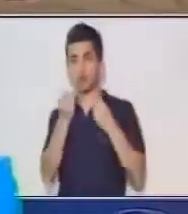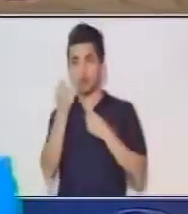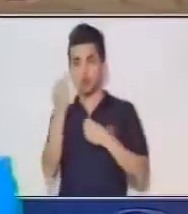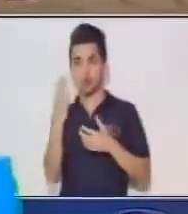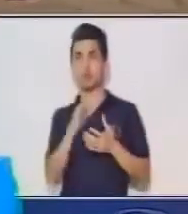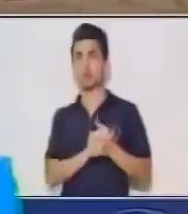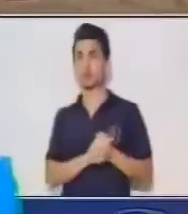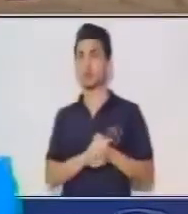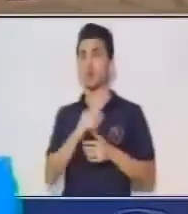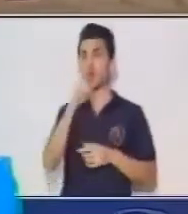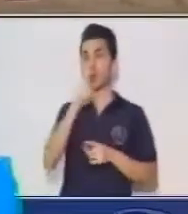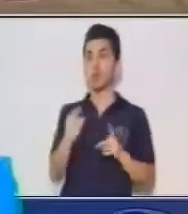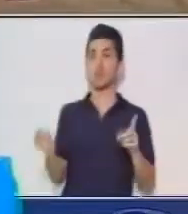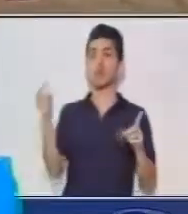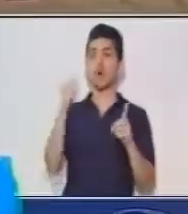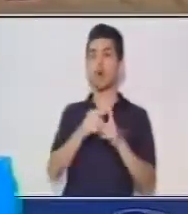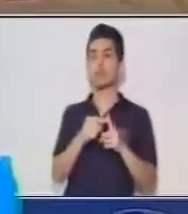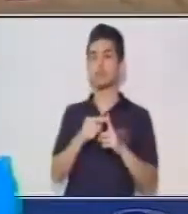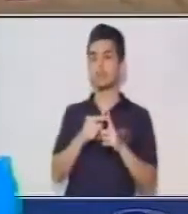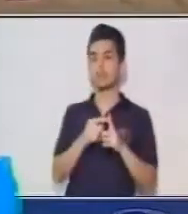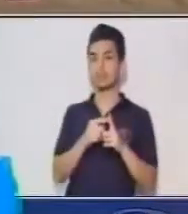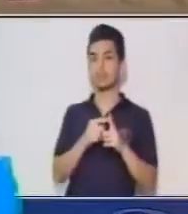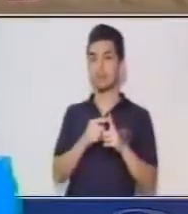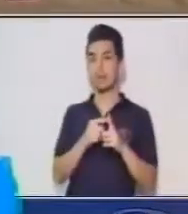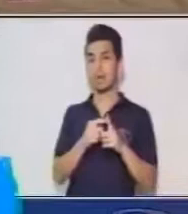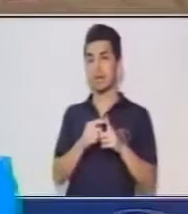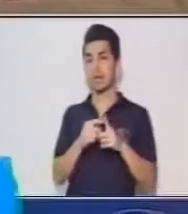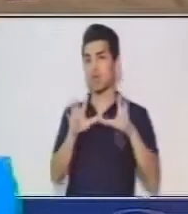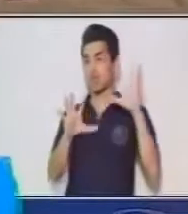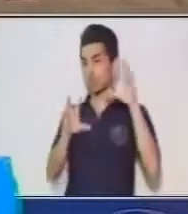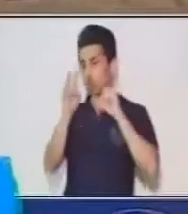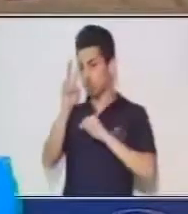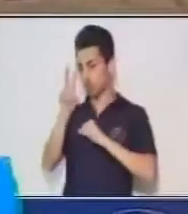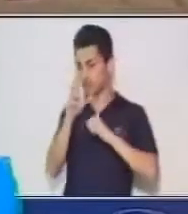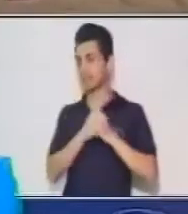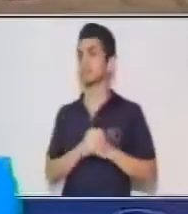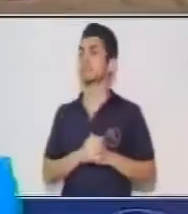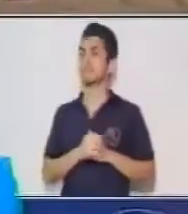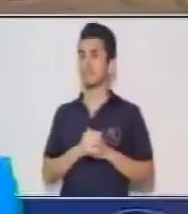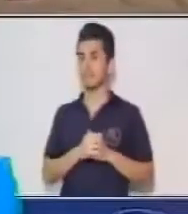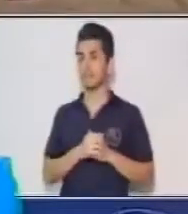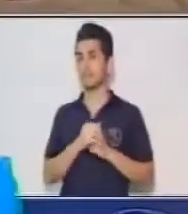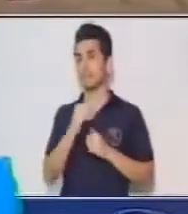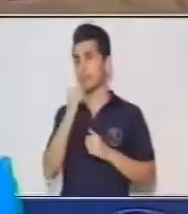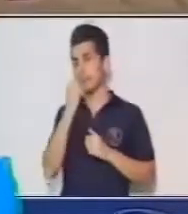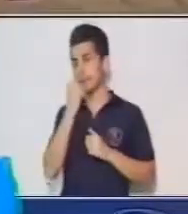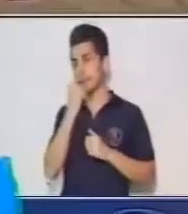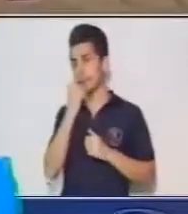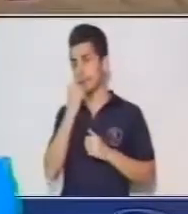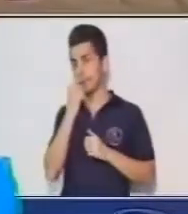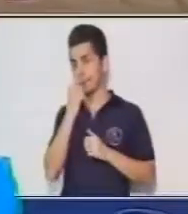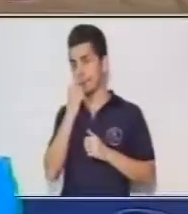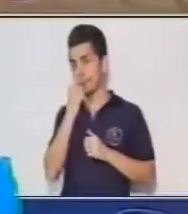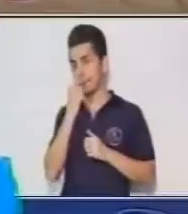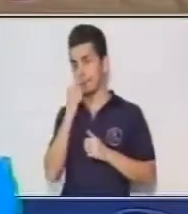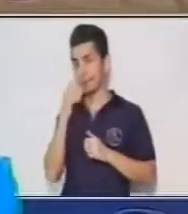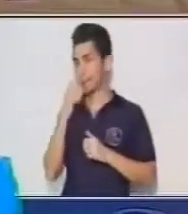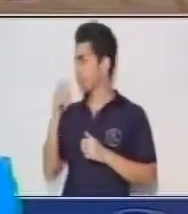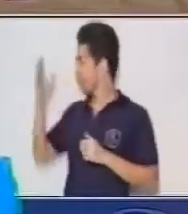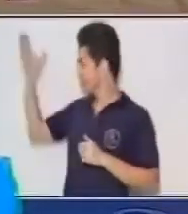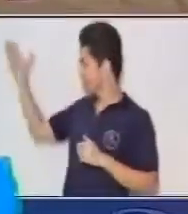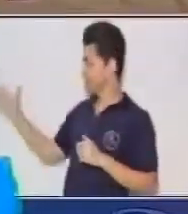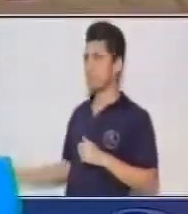1 al 4. Muy bien, del 1 al 12. Pero en esta ocasión nos presentan los